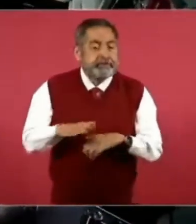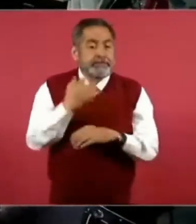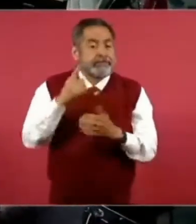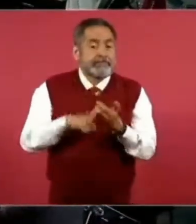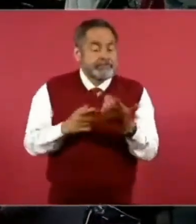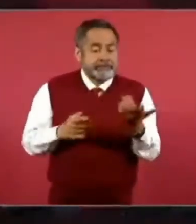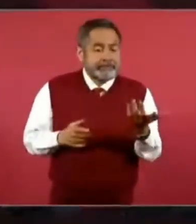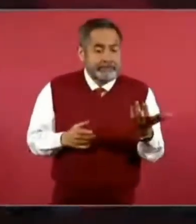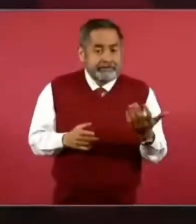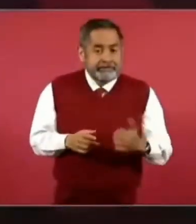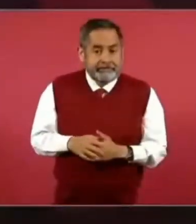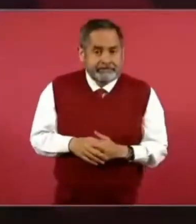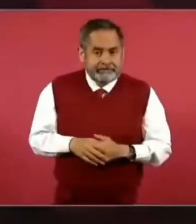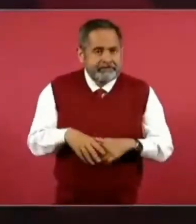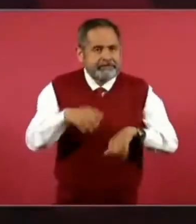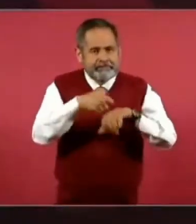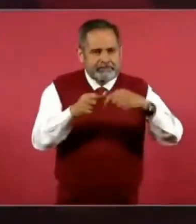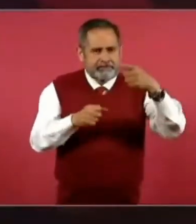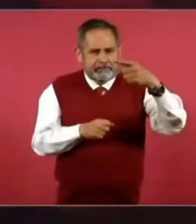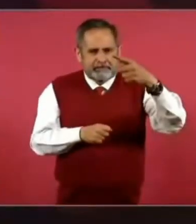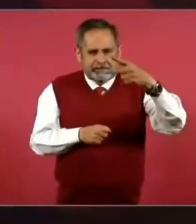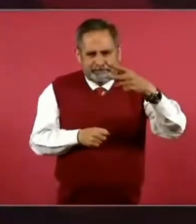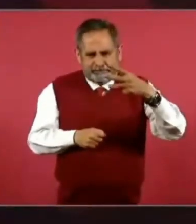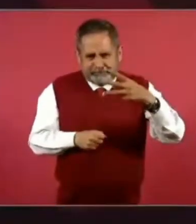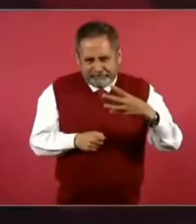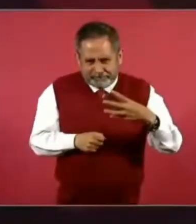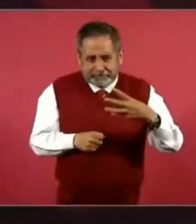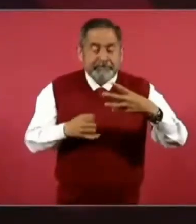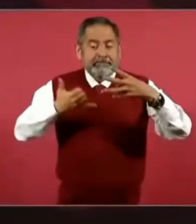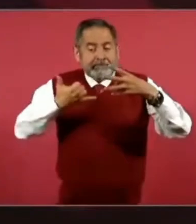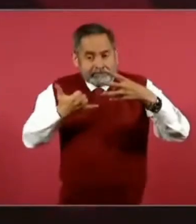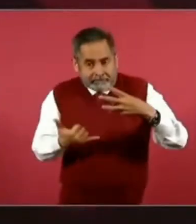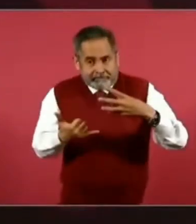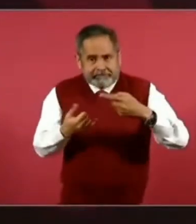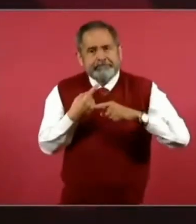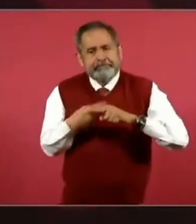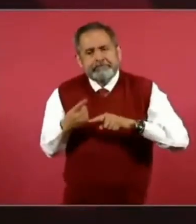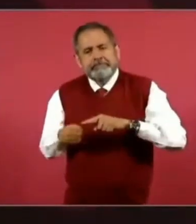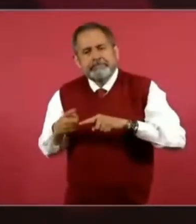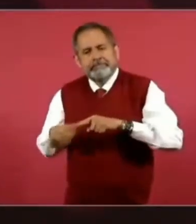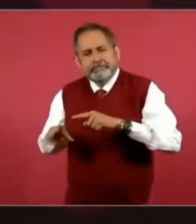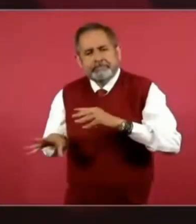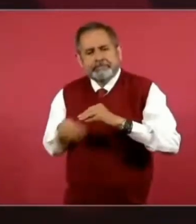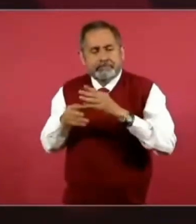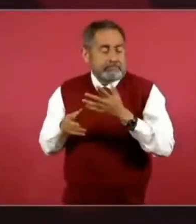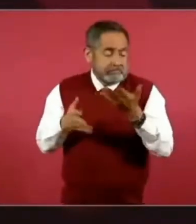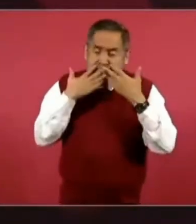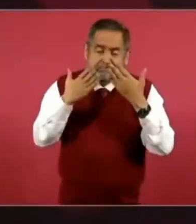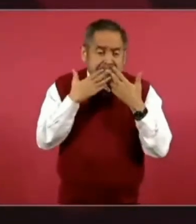porque enumeran varios, y los que resulten, está bien,